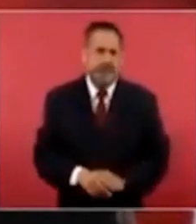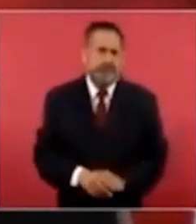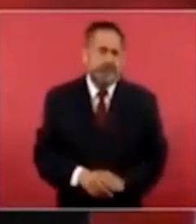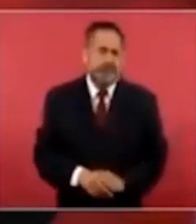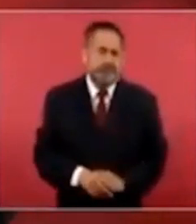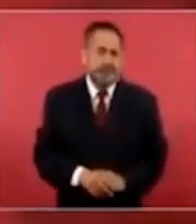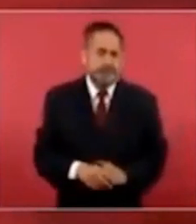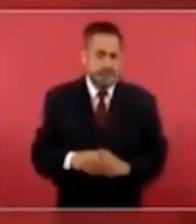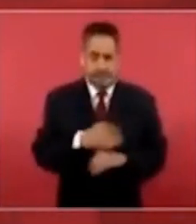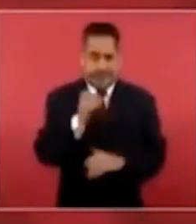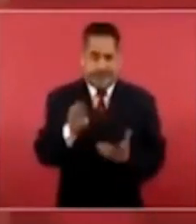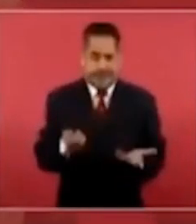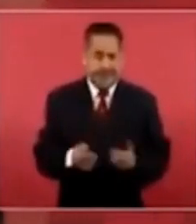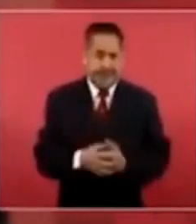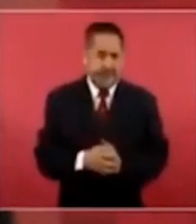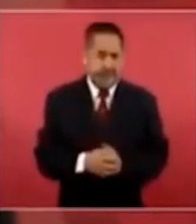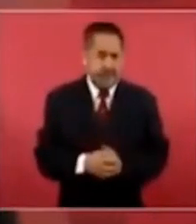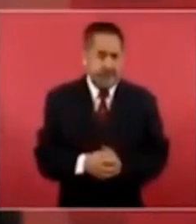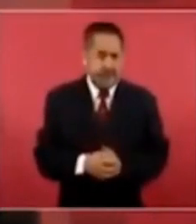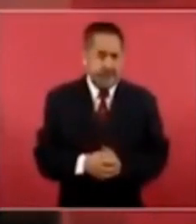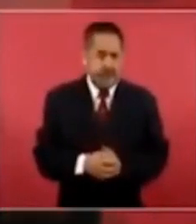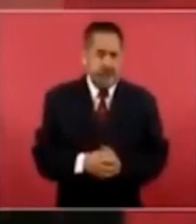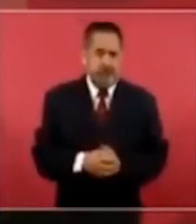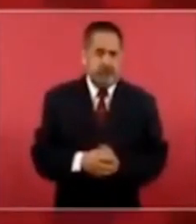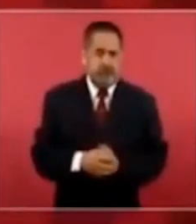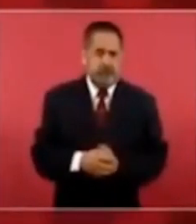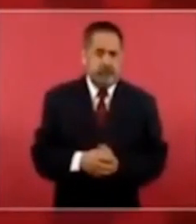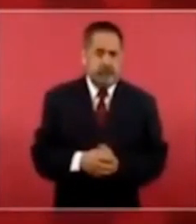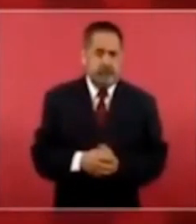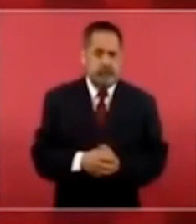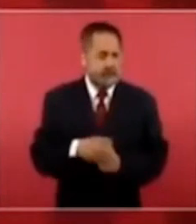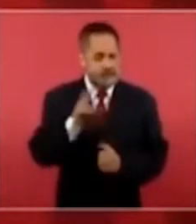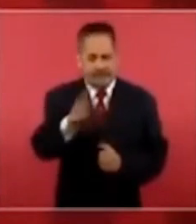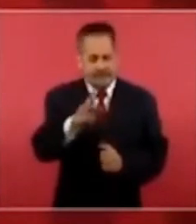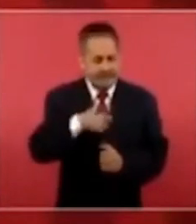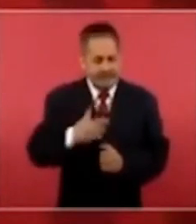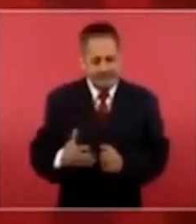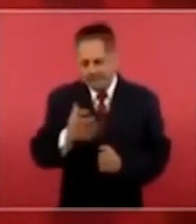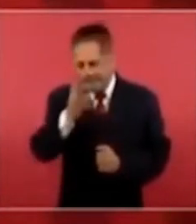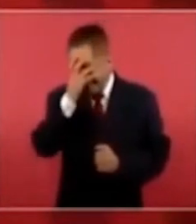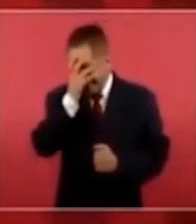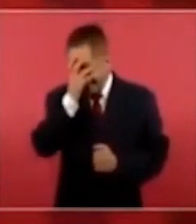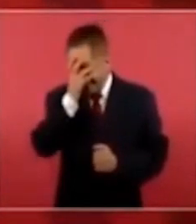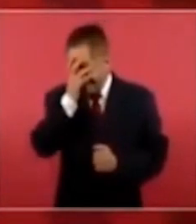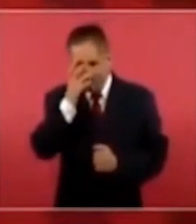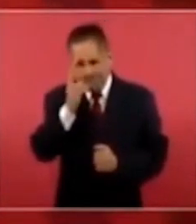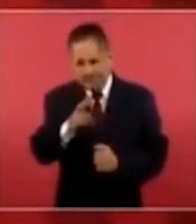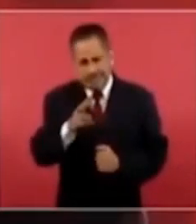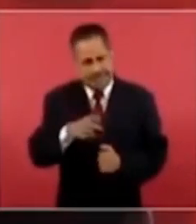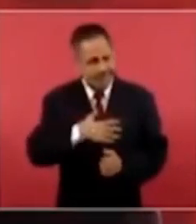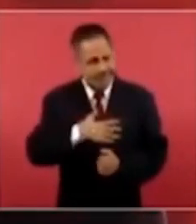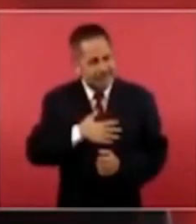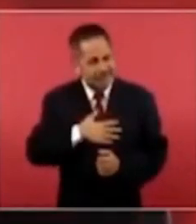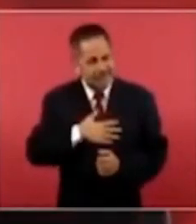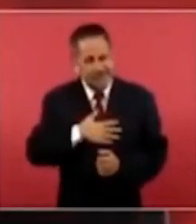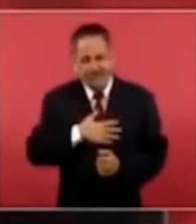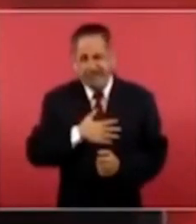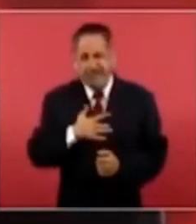porque lo que la vergüenza y duele